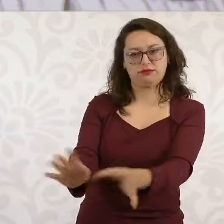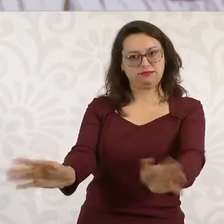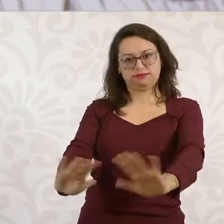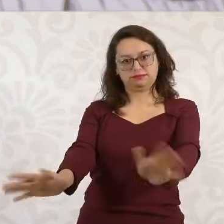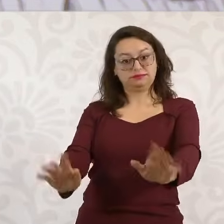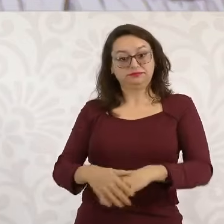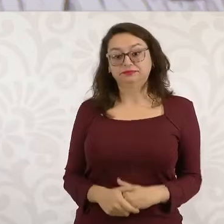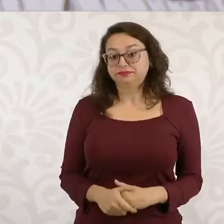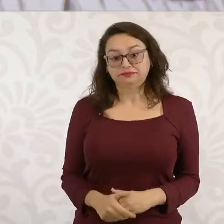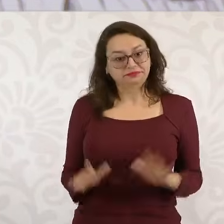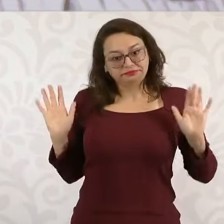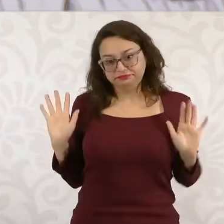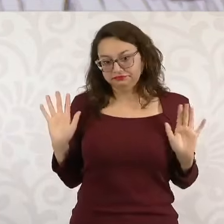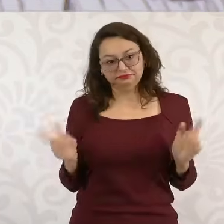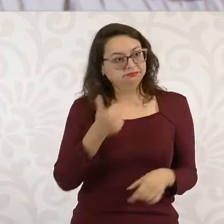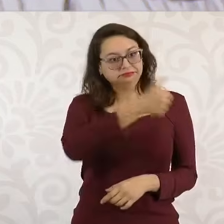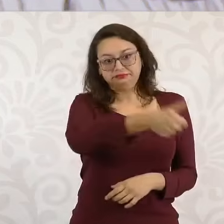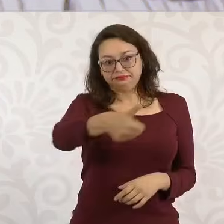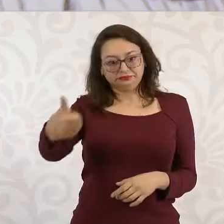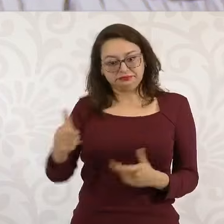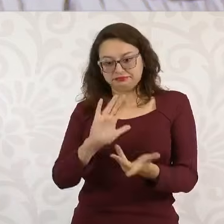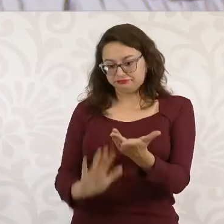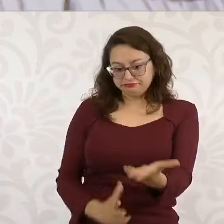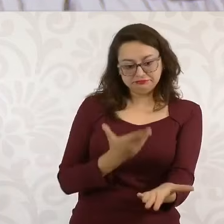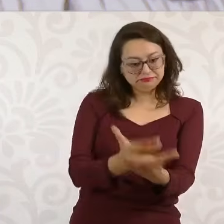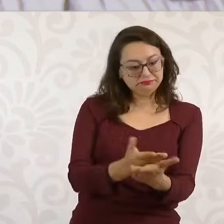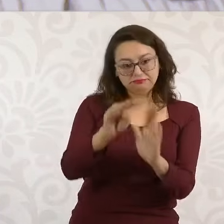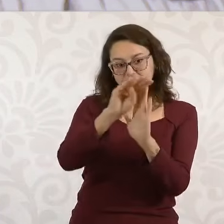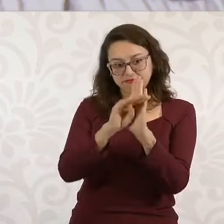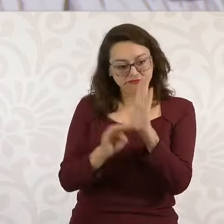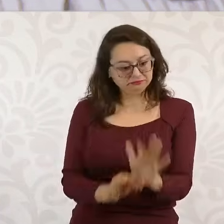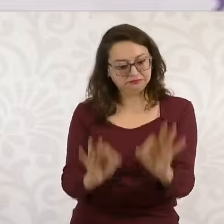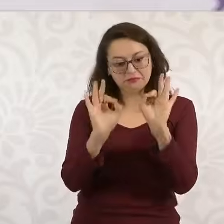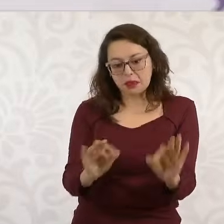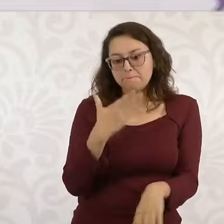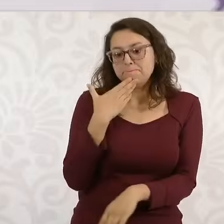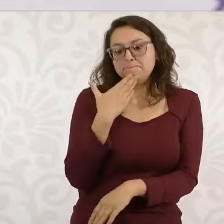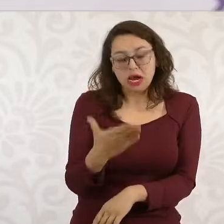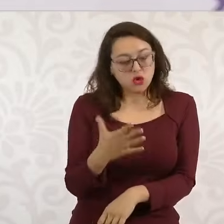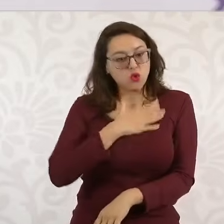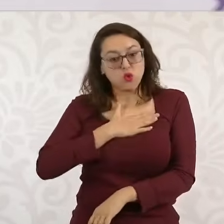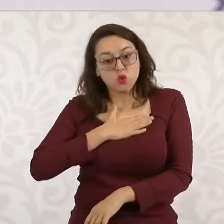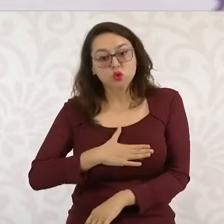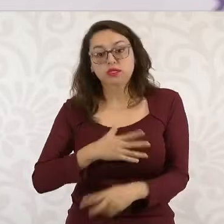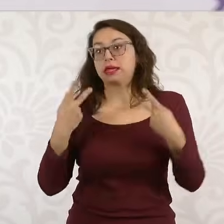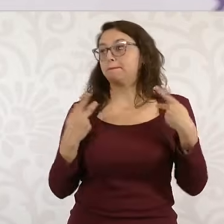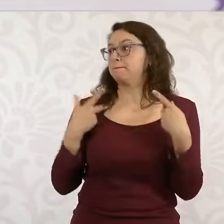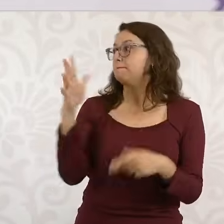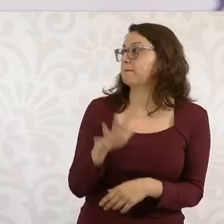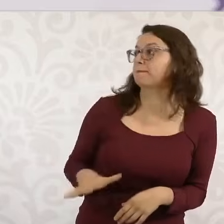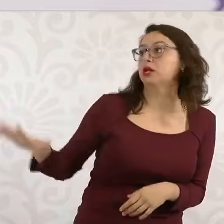Es una reforma muy racional, razonable y que cumple con lo que nos pidió la gente.